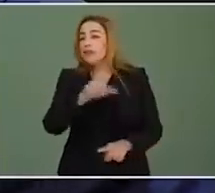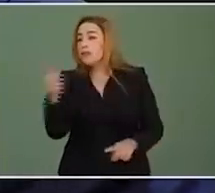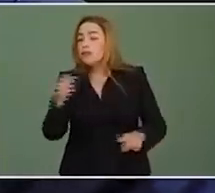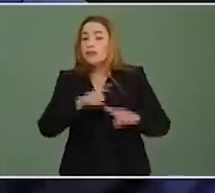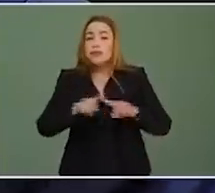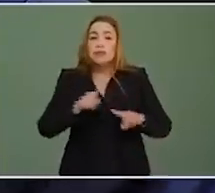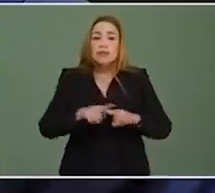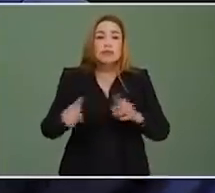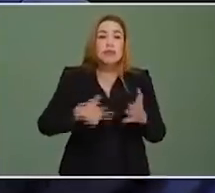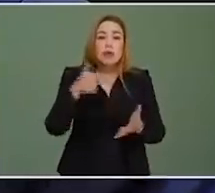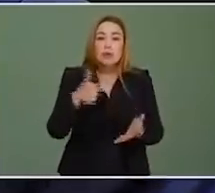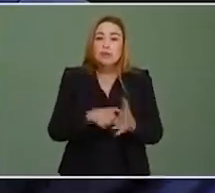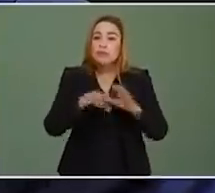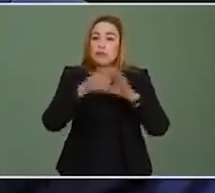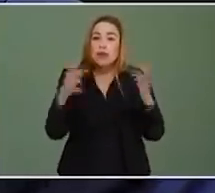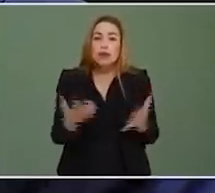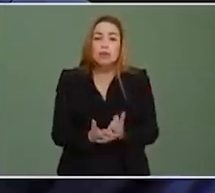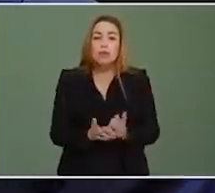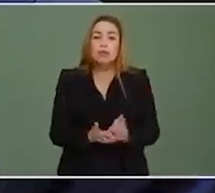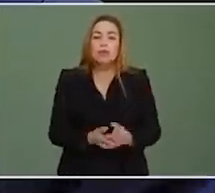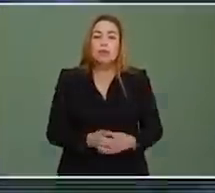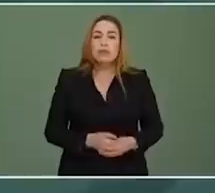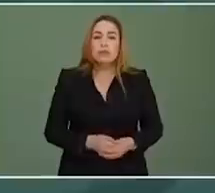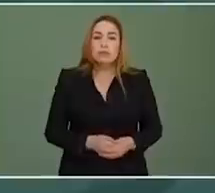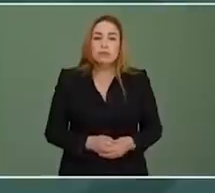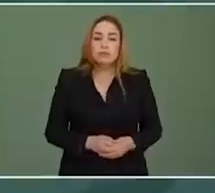no es un ejército golpista